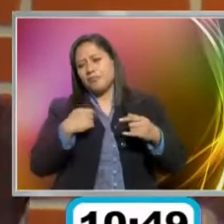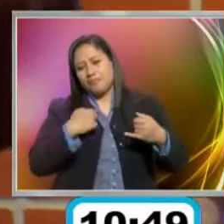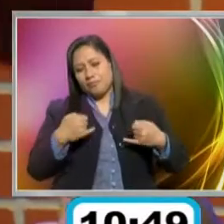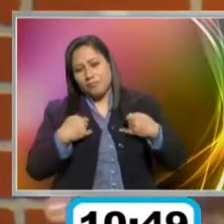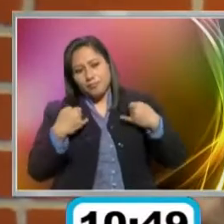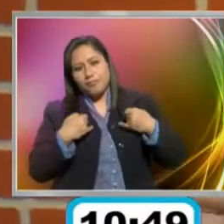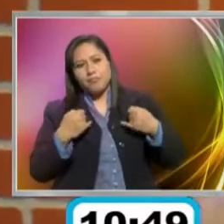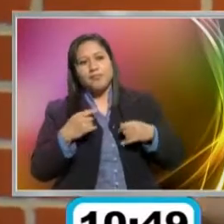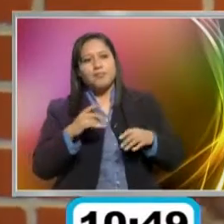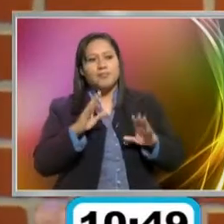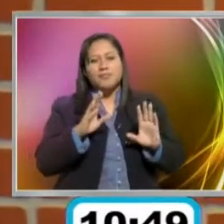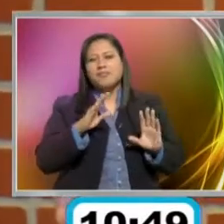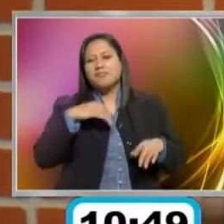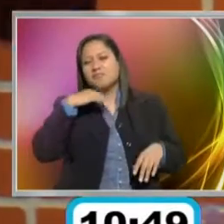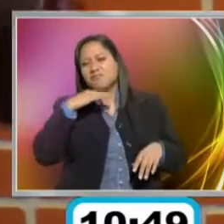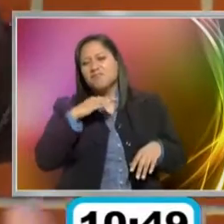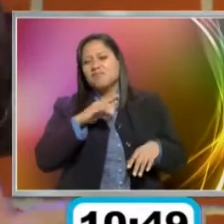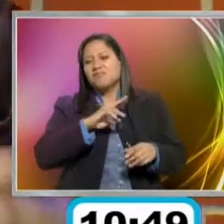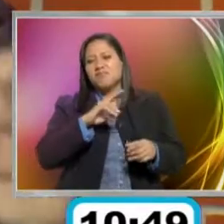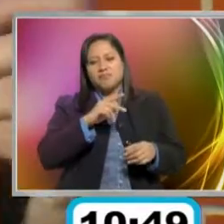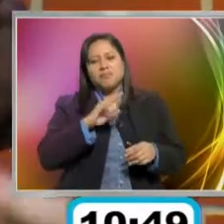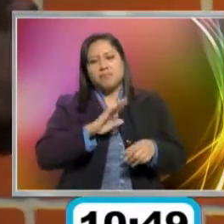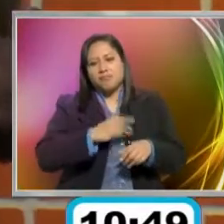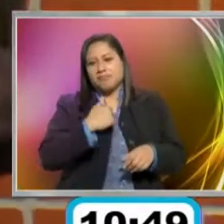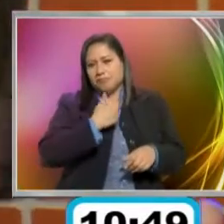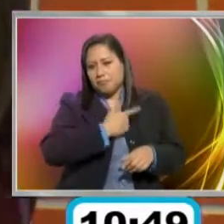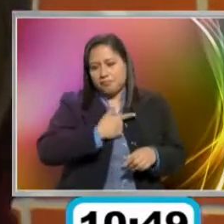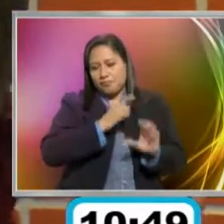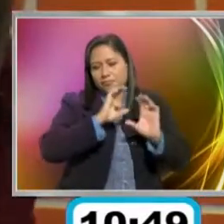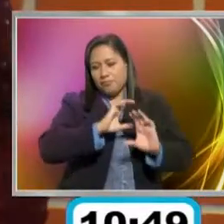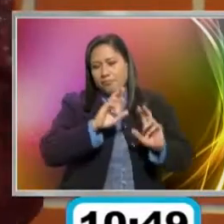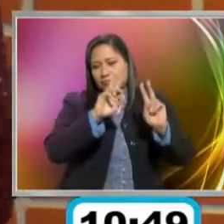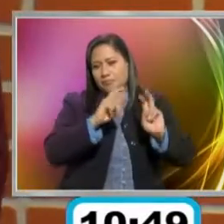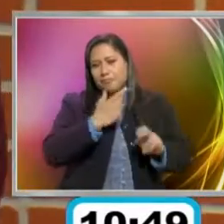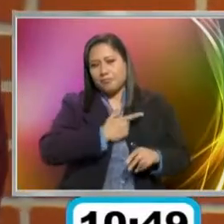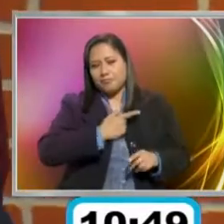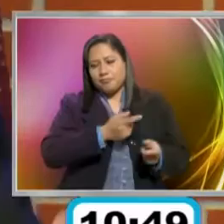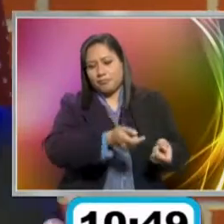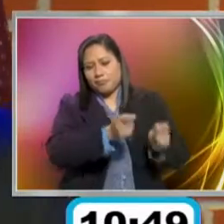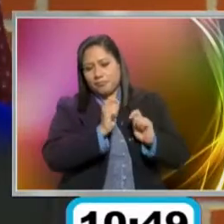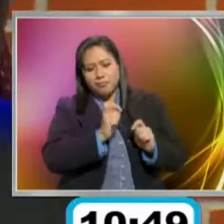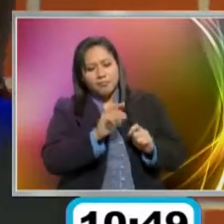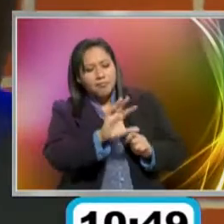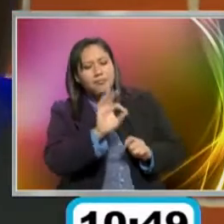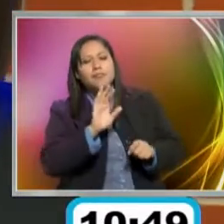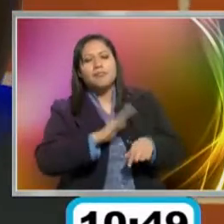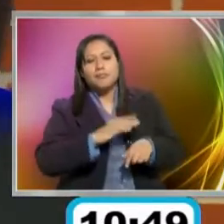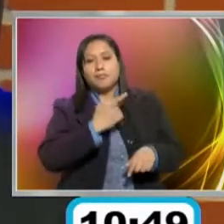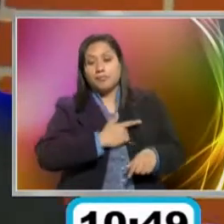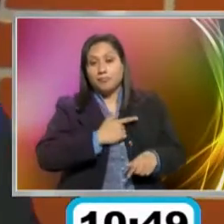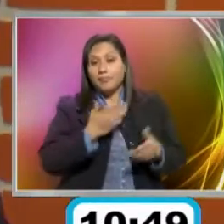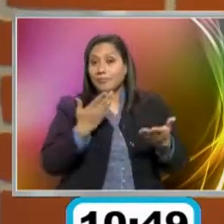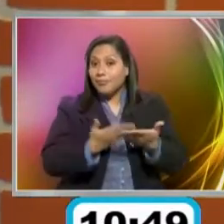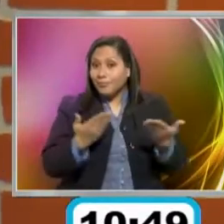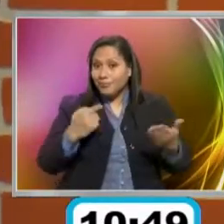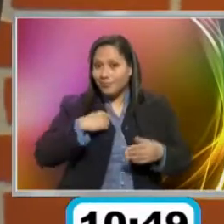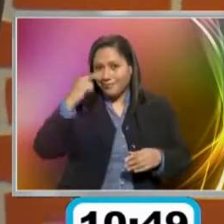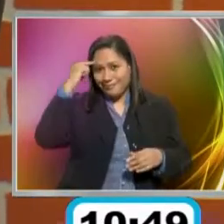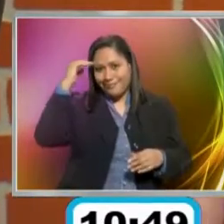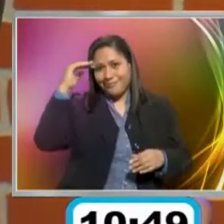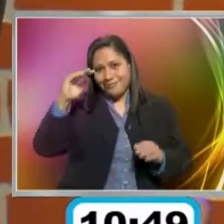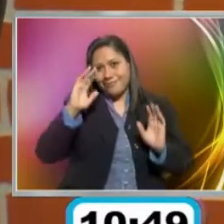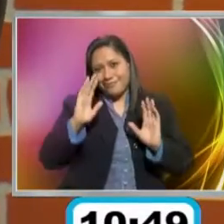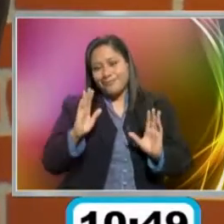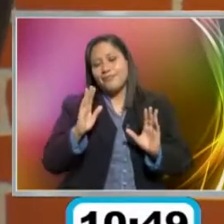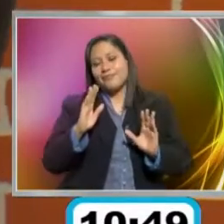joven, miraba las cosas, lo hacía porque me gustaba, pues cantaba la canción que más me gustaba. Ajá. Y ya ahora de grande, pues ya como